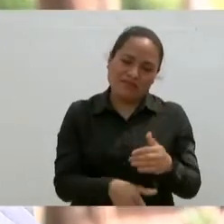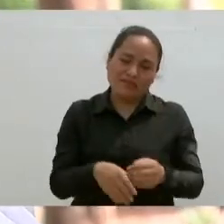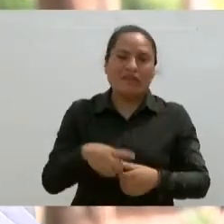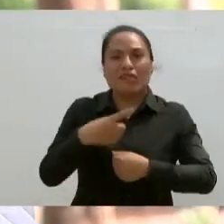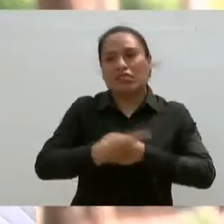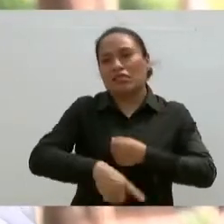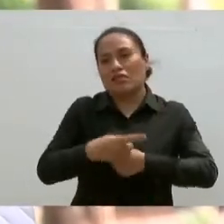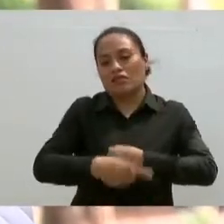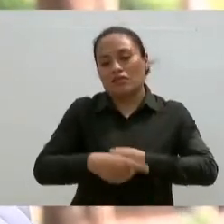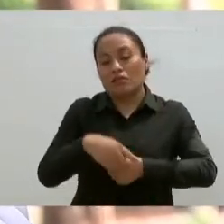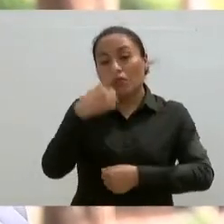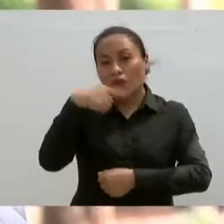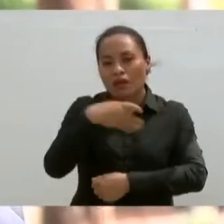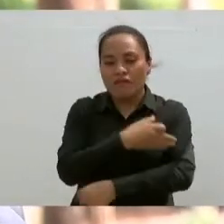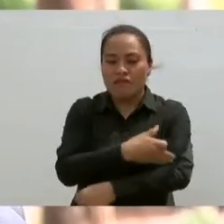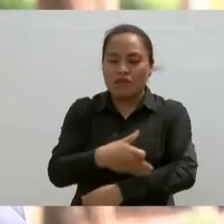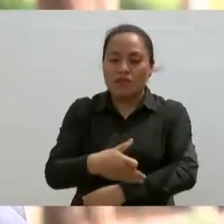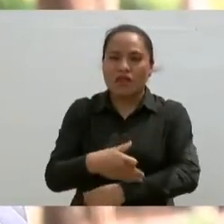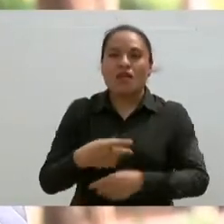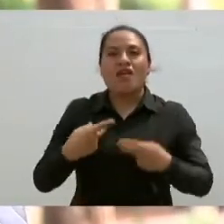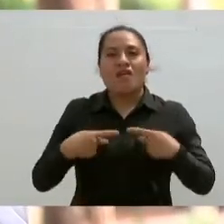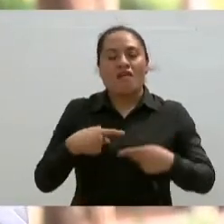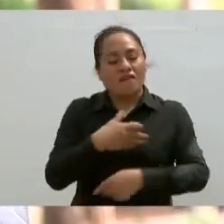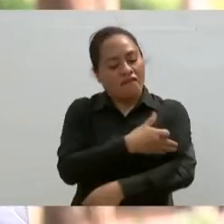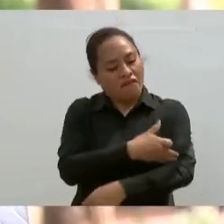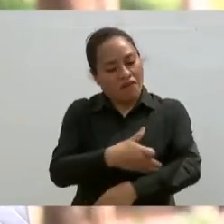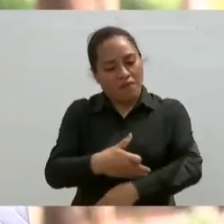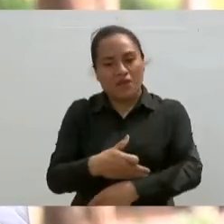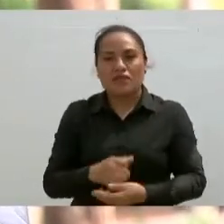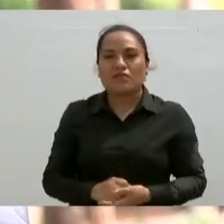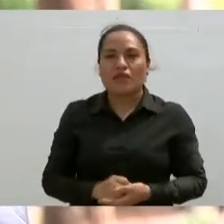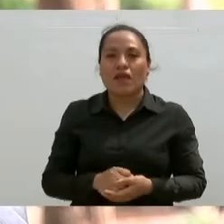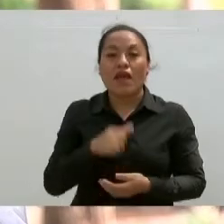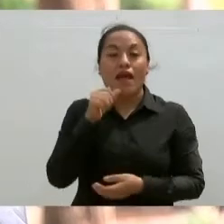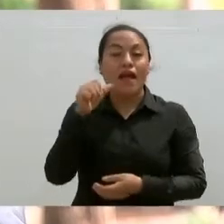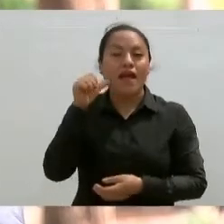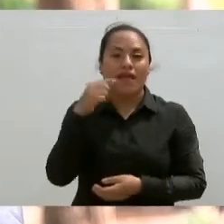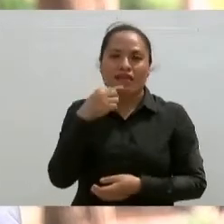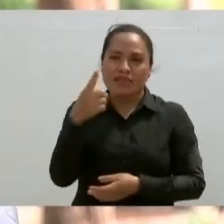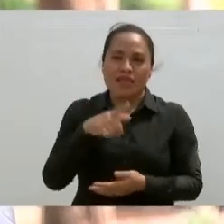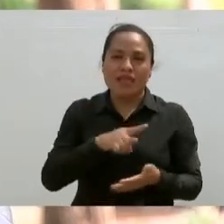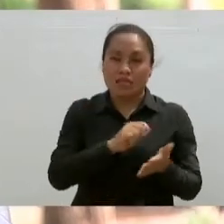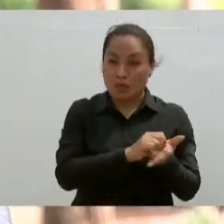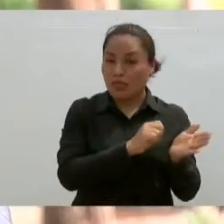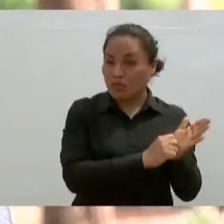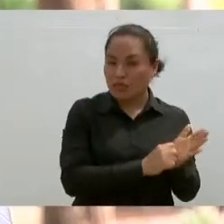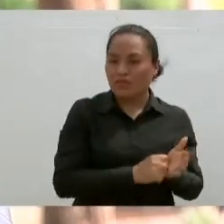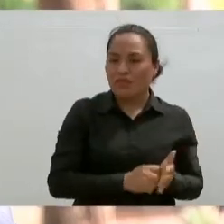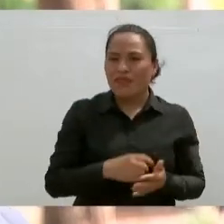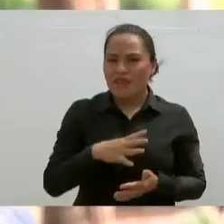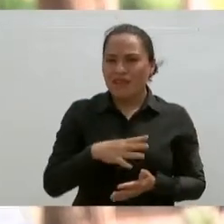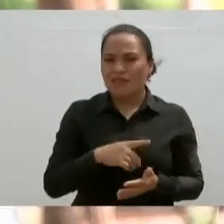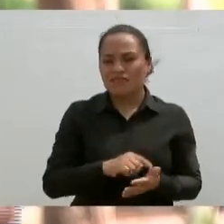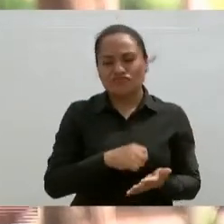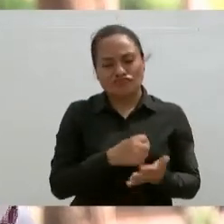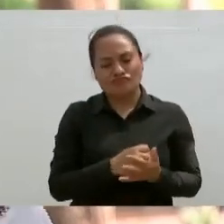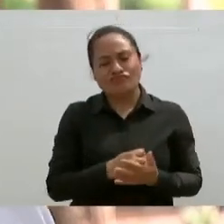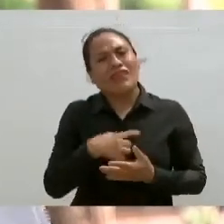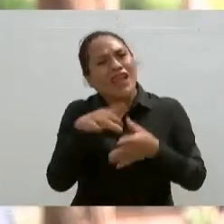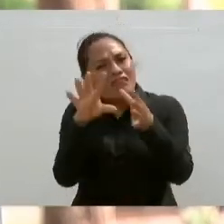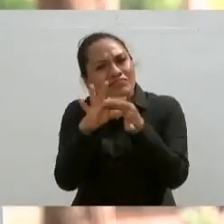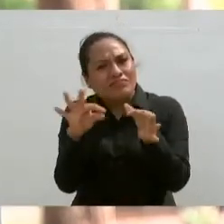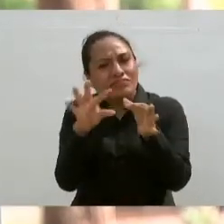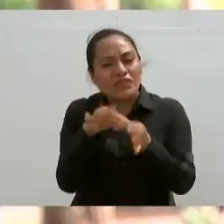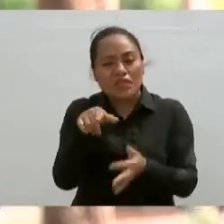la economía familiar. Ayer decía yo en Tehuantepec que con estos